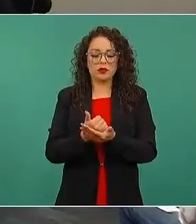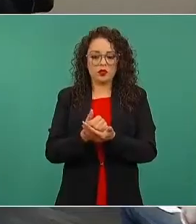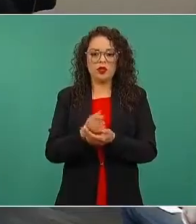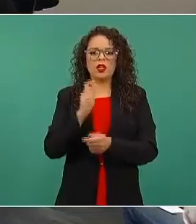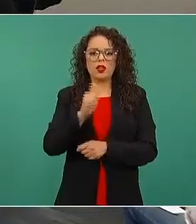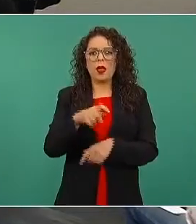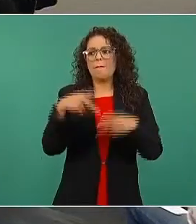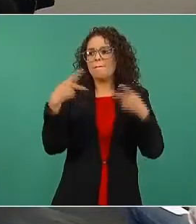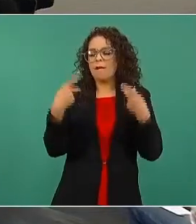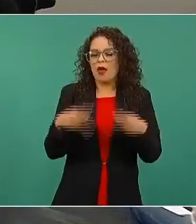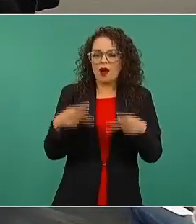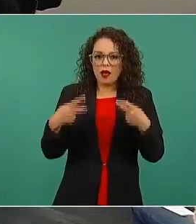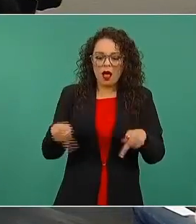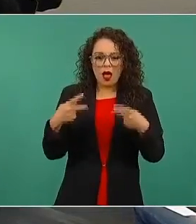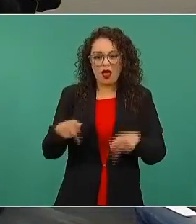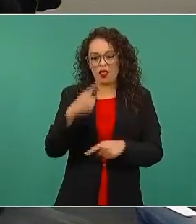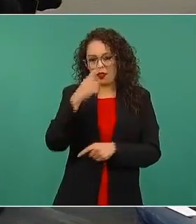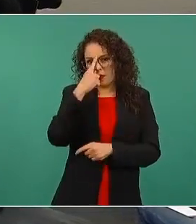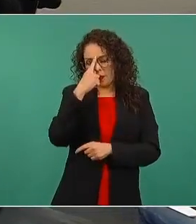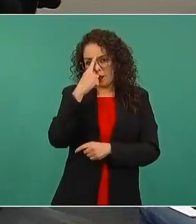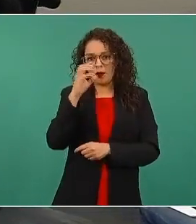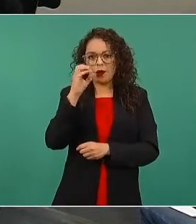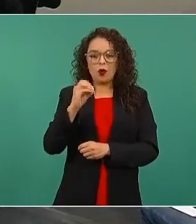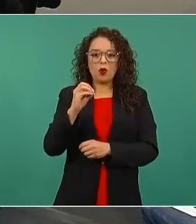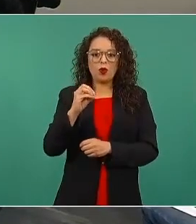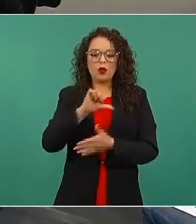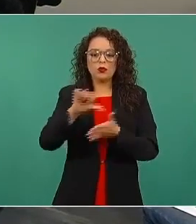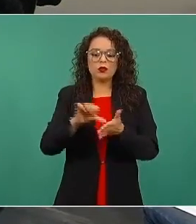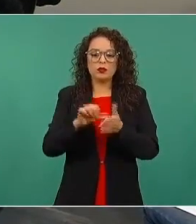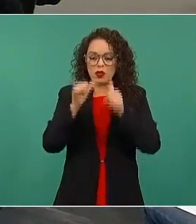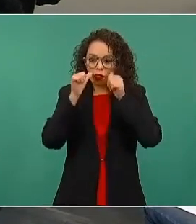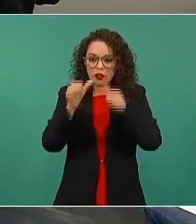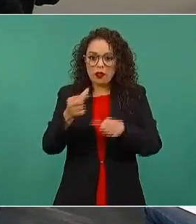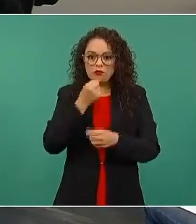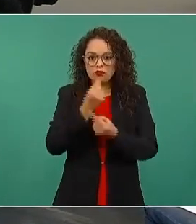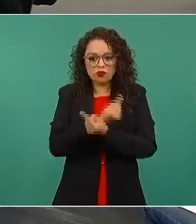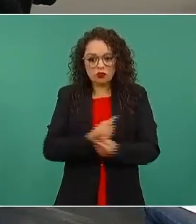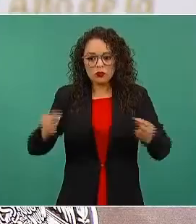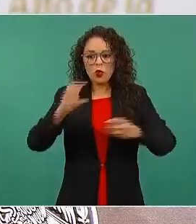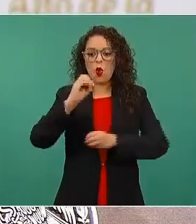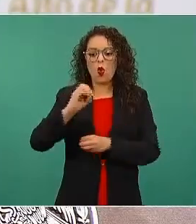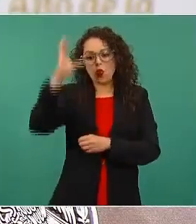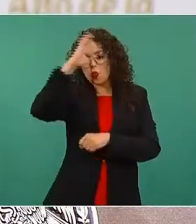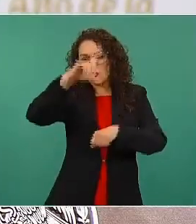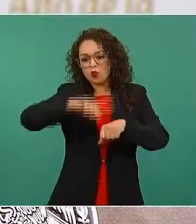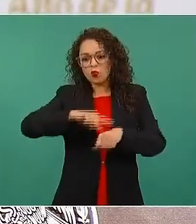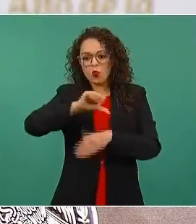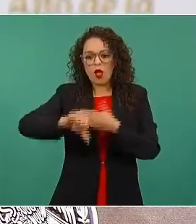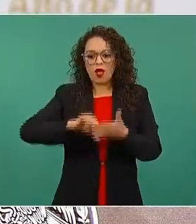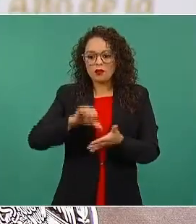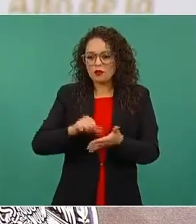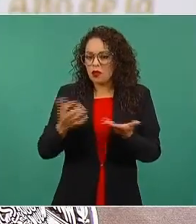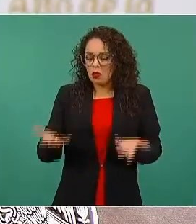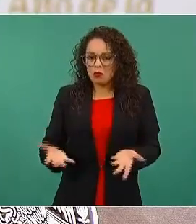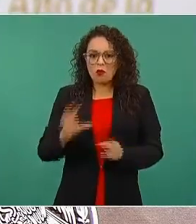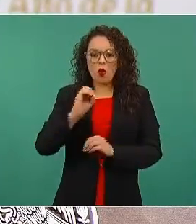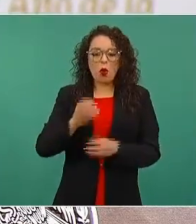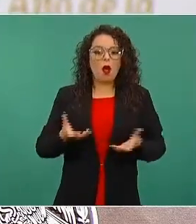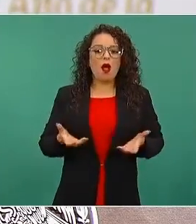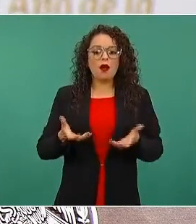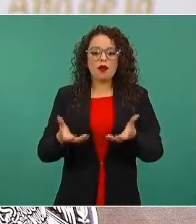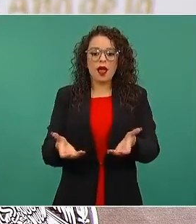mercados públicos, digamos, centros de atenciones infantiles, centros culturales, avenidas, digamos,